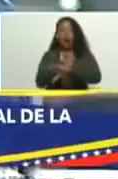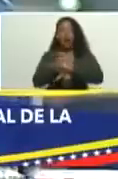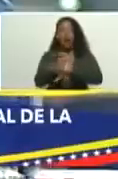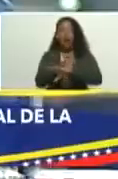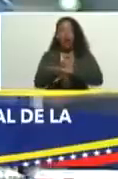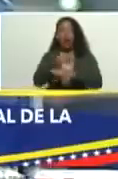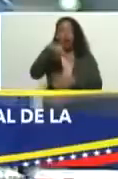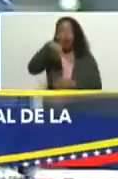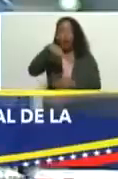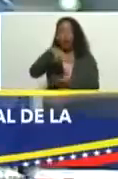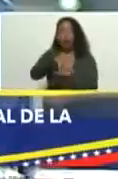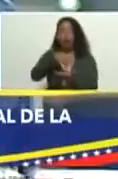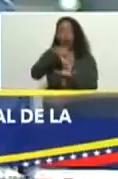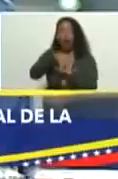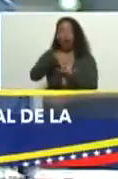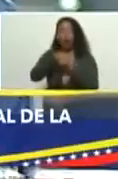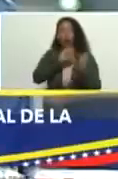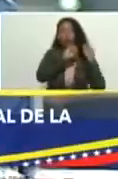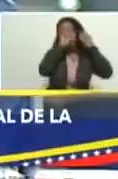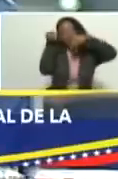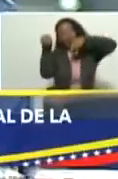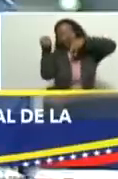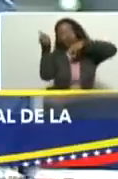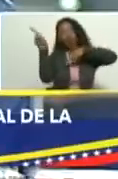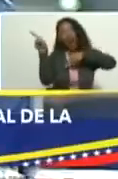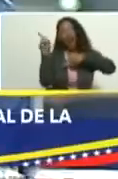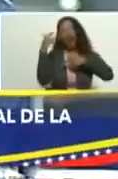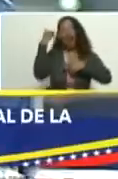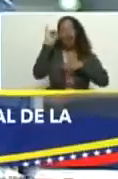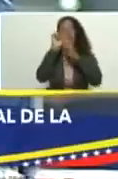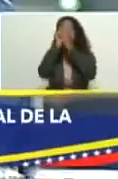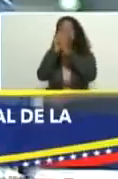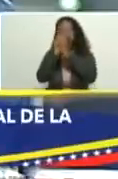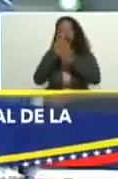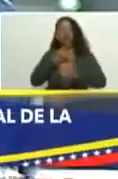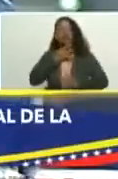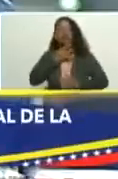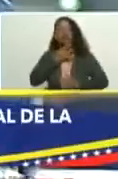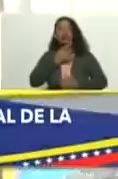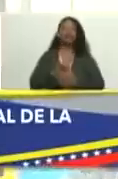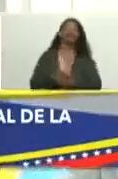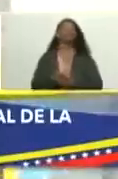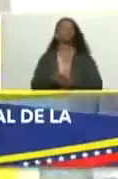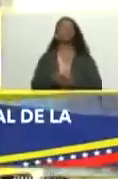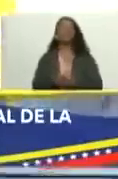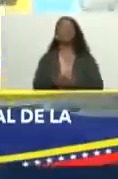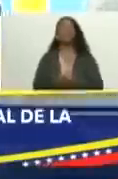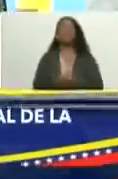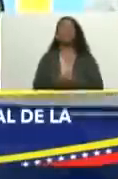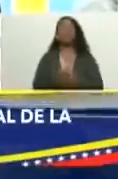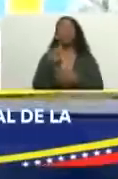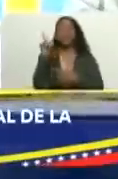Rafael Lacaba, evangelista. Rafael Evangelista Lacaba.